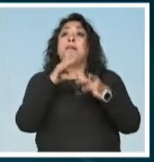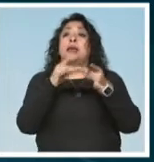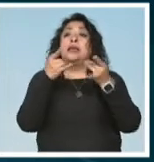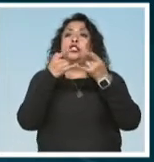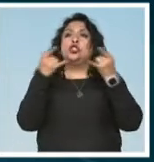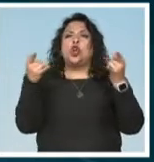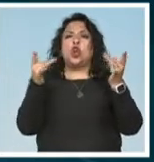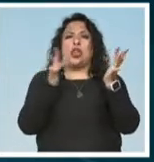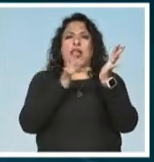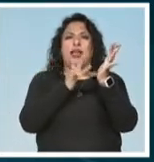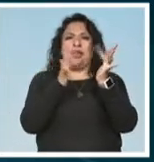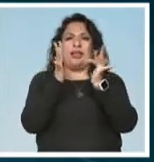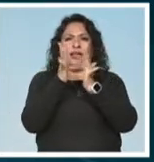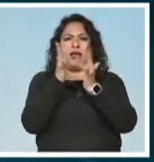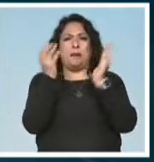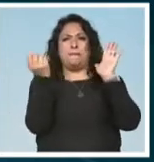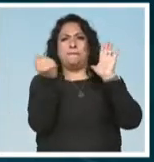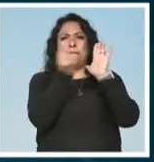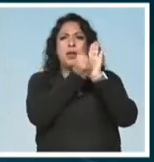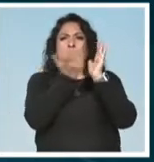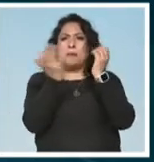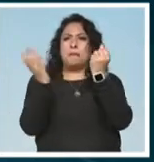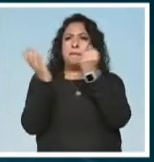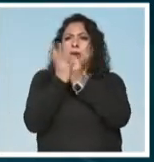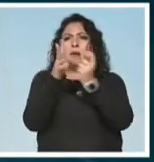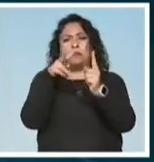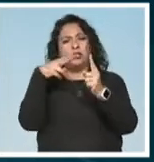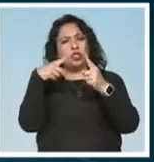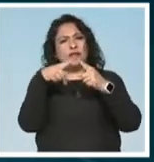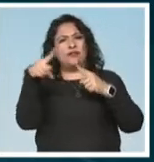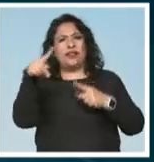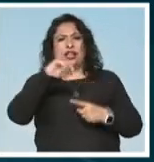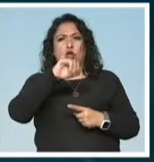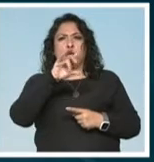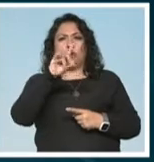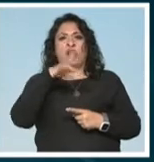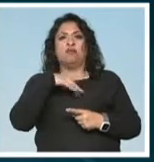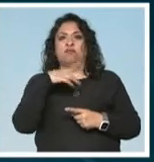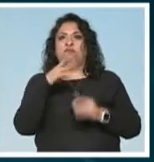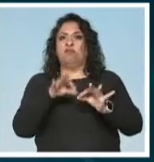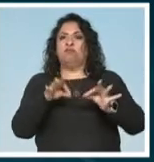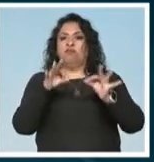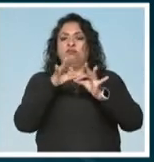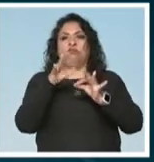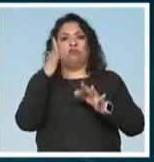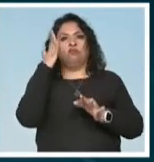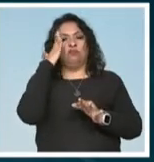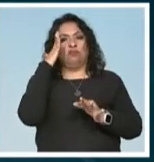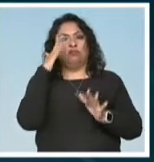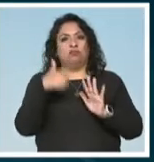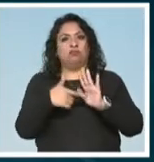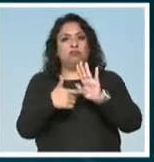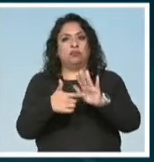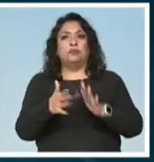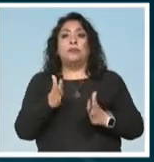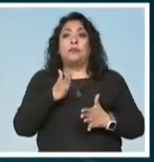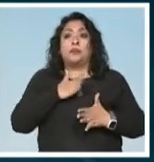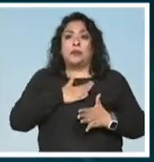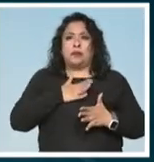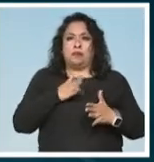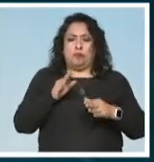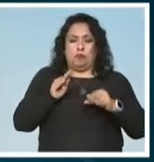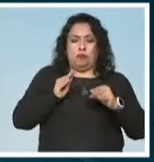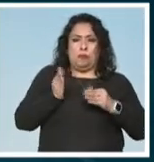la crucifixión de Jesús desde otra mirada, en la que Judas tuvo un papel relevante. My